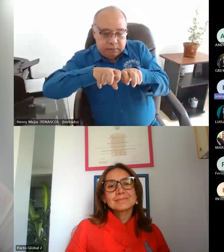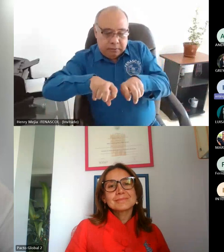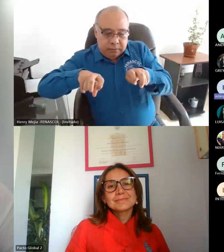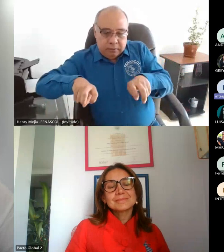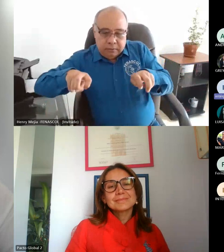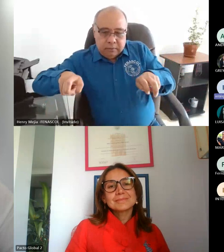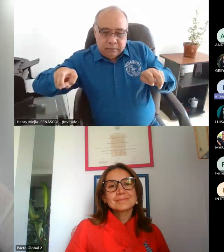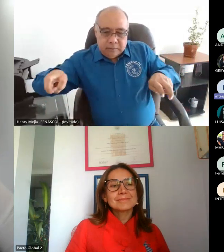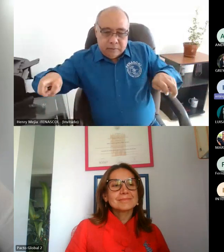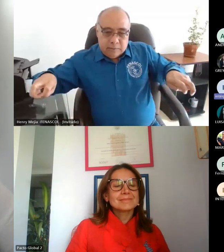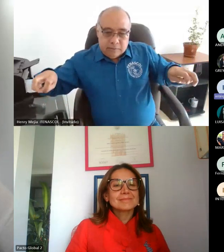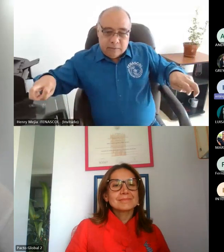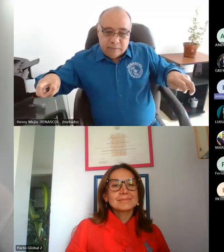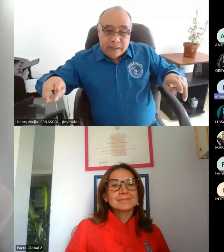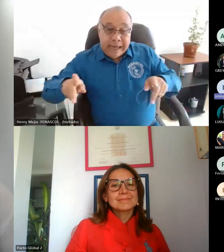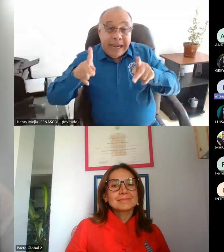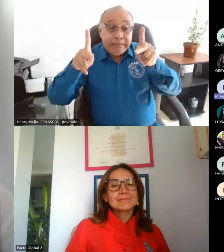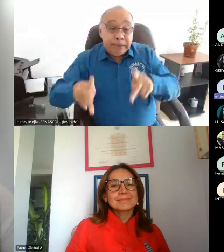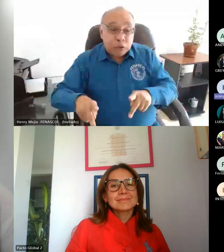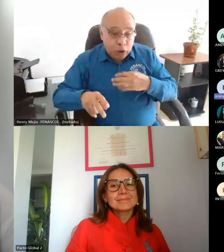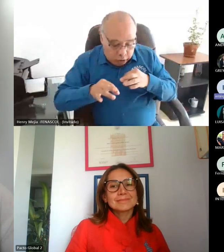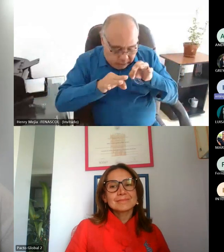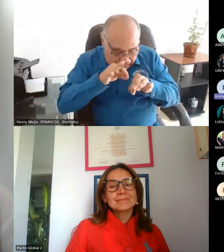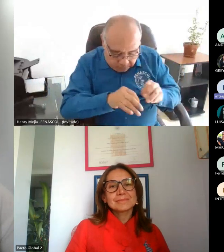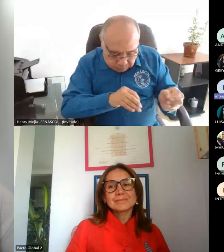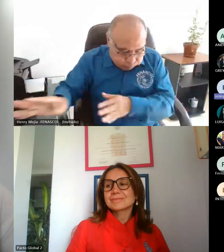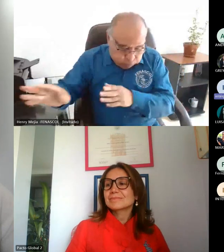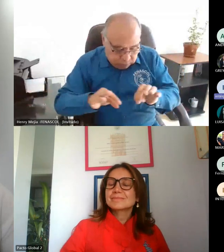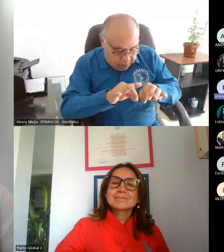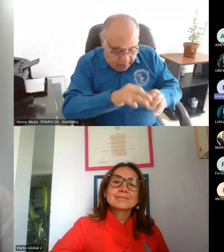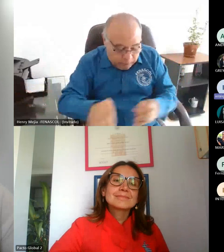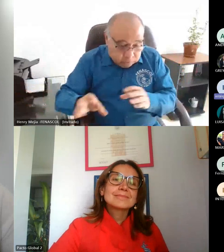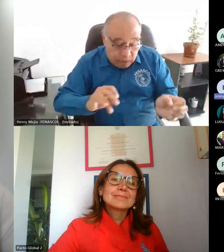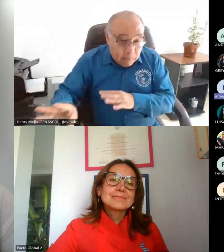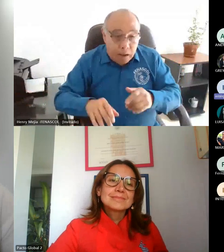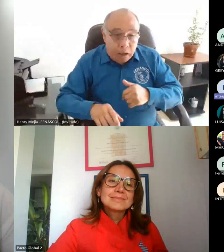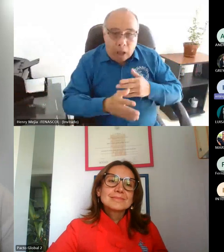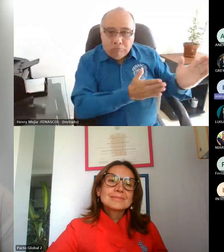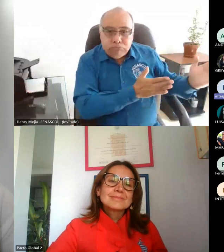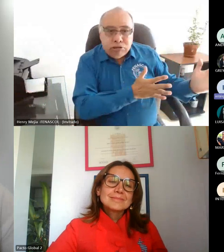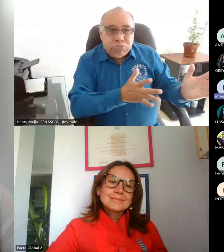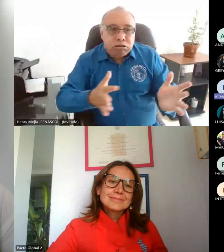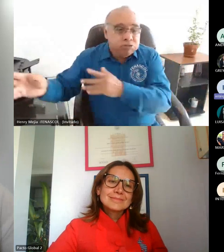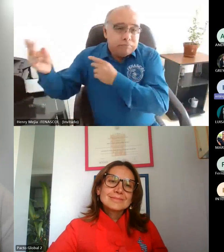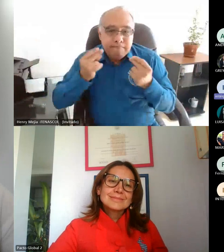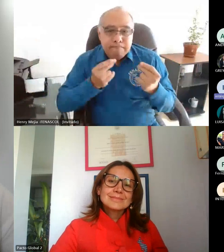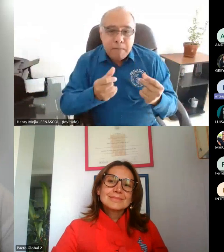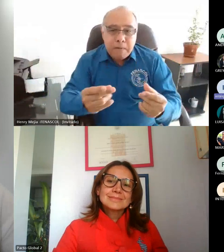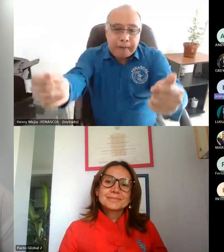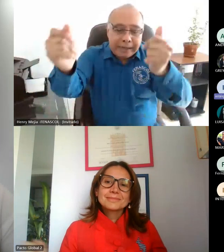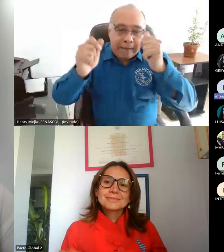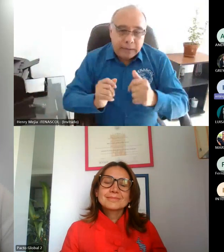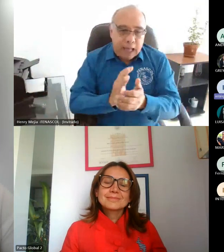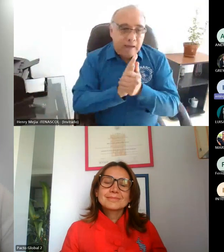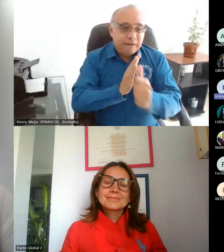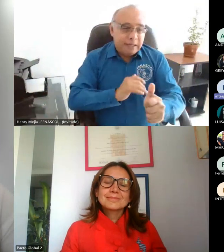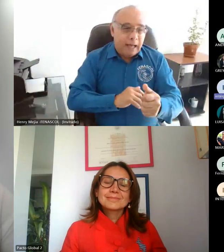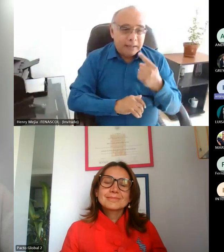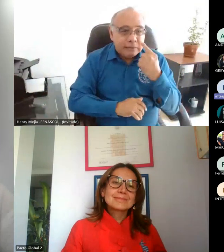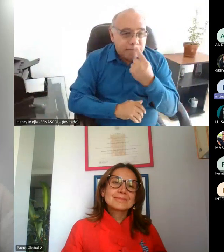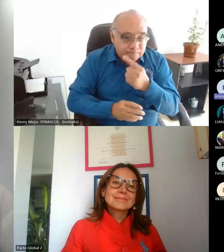haciendo en su compañía eh tenían como en su equipo de trabajo personas sordas y las personas